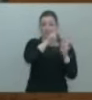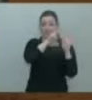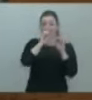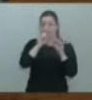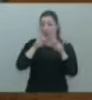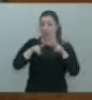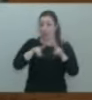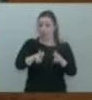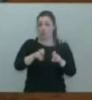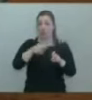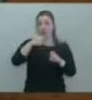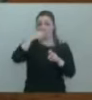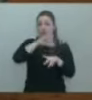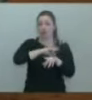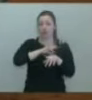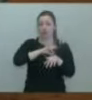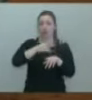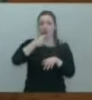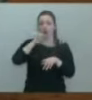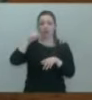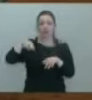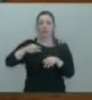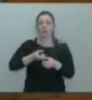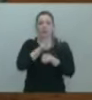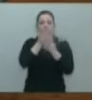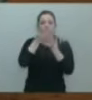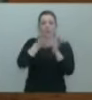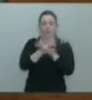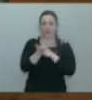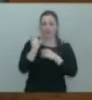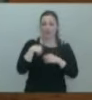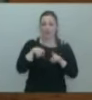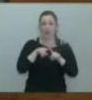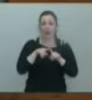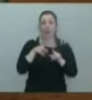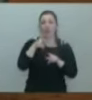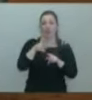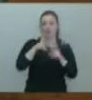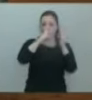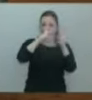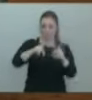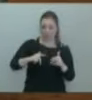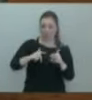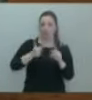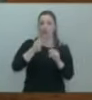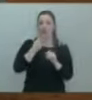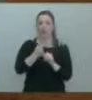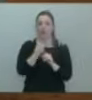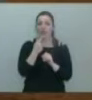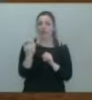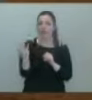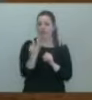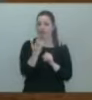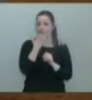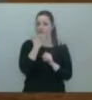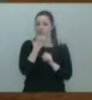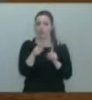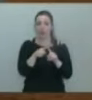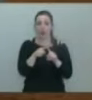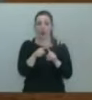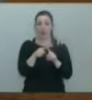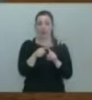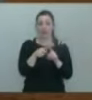Enterría, que vienen definidos como la denominada huida del derecho administrativo, que si acudiendo a criterios